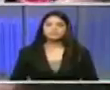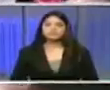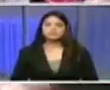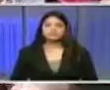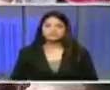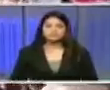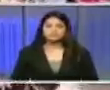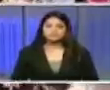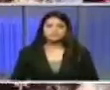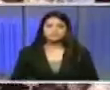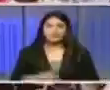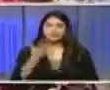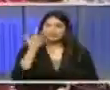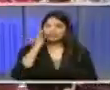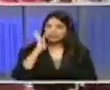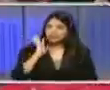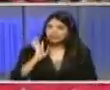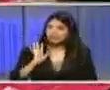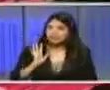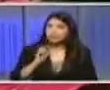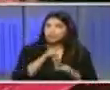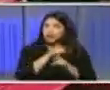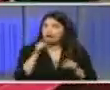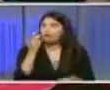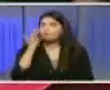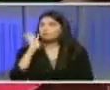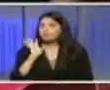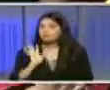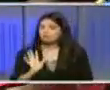Y ha pretendido